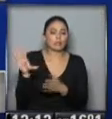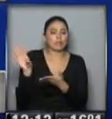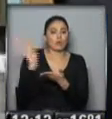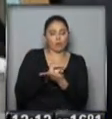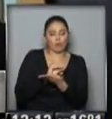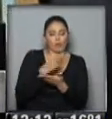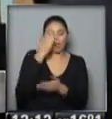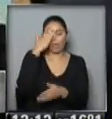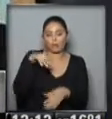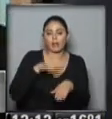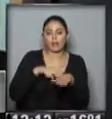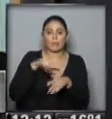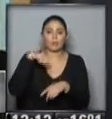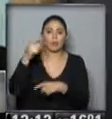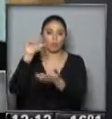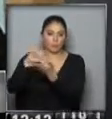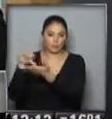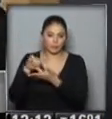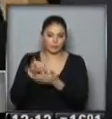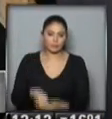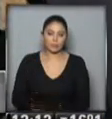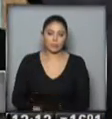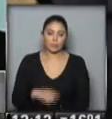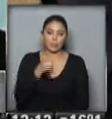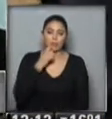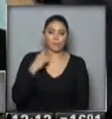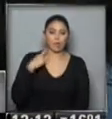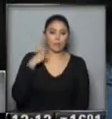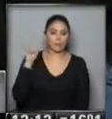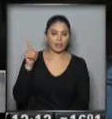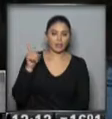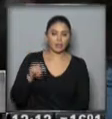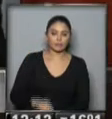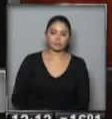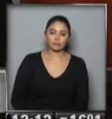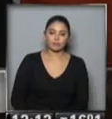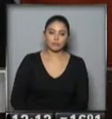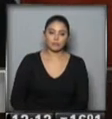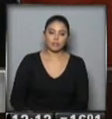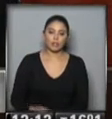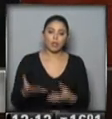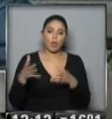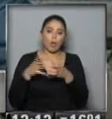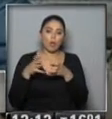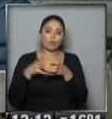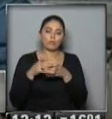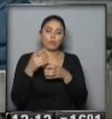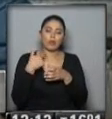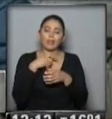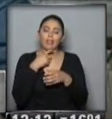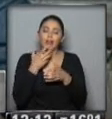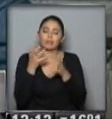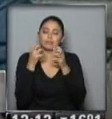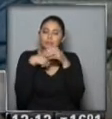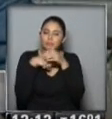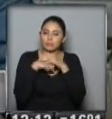vaya a recomendar luego en otros países. En la vecina España, por ejemplo. Lo que los funcionarios de Bruselas tratan de ocultar es